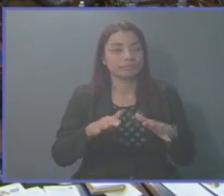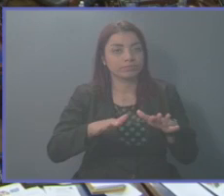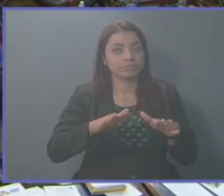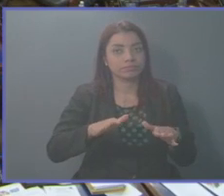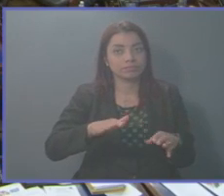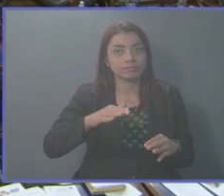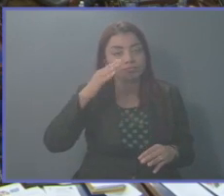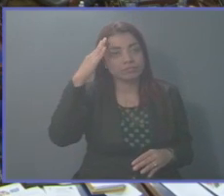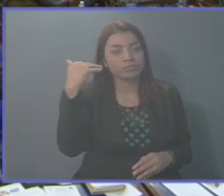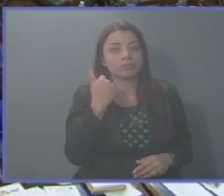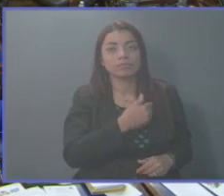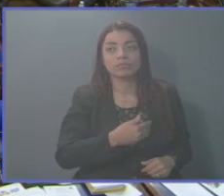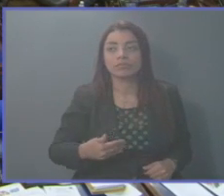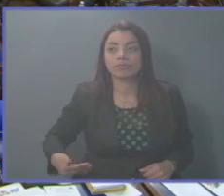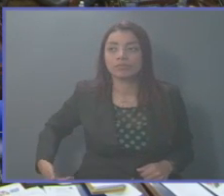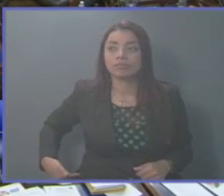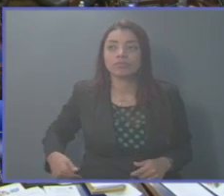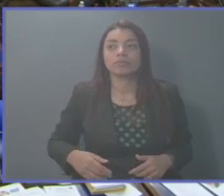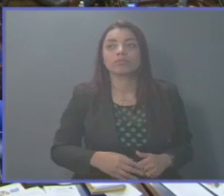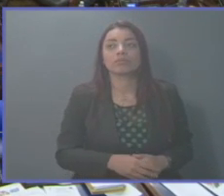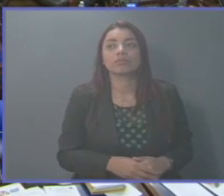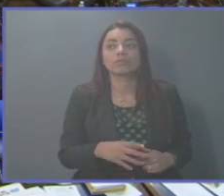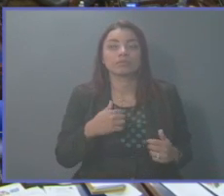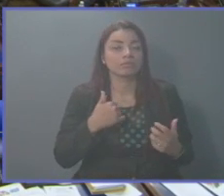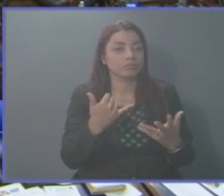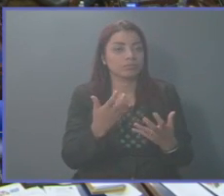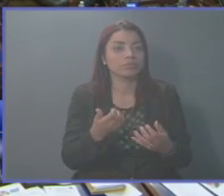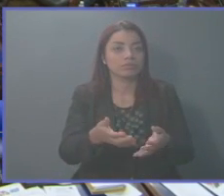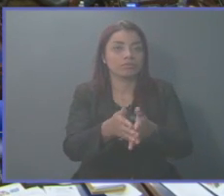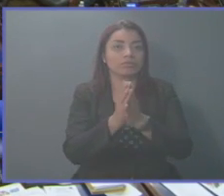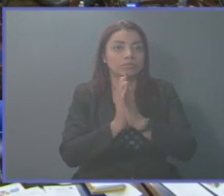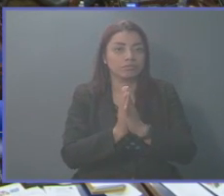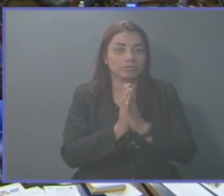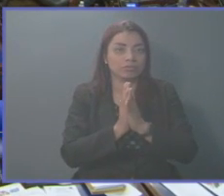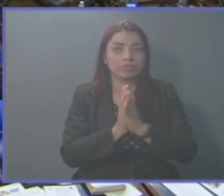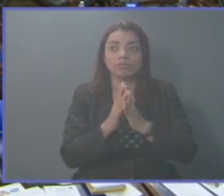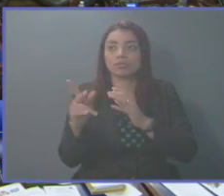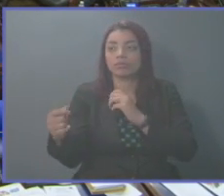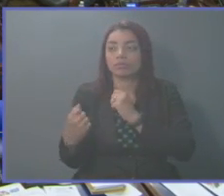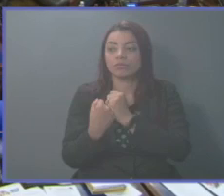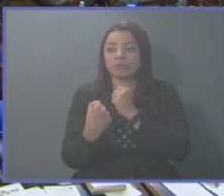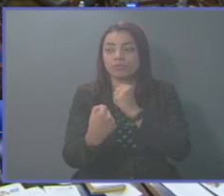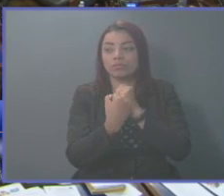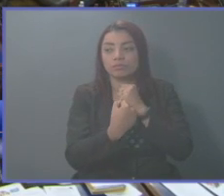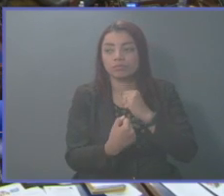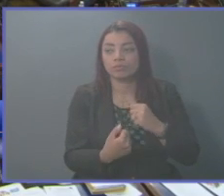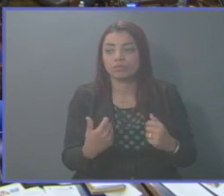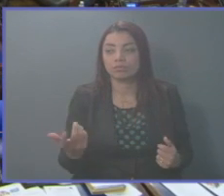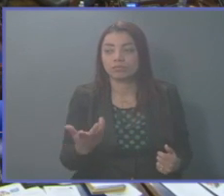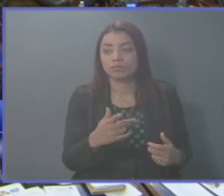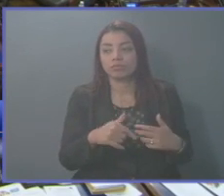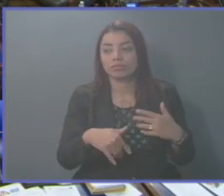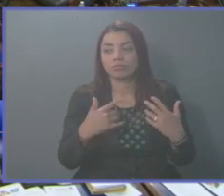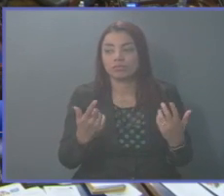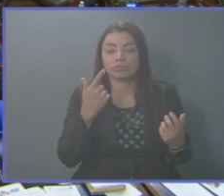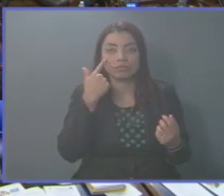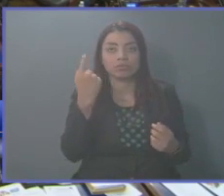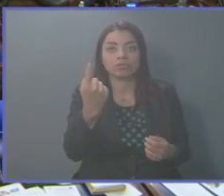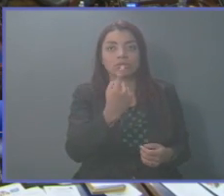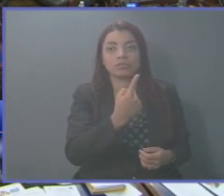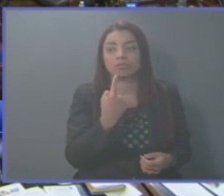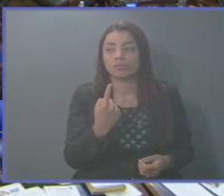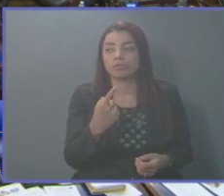Gracias, señora Presidente. Quiero solicitar apoyo en nombre del